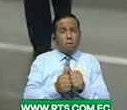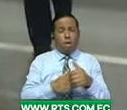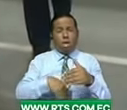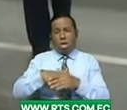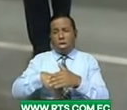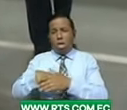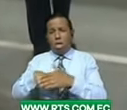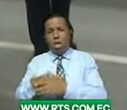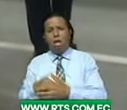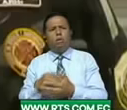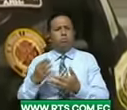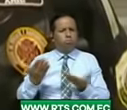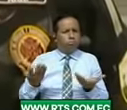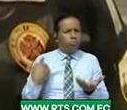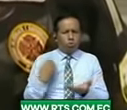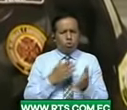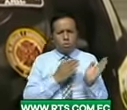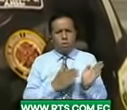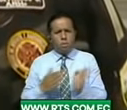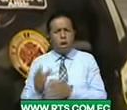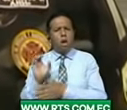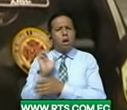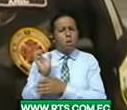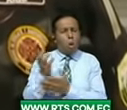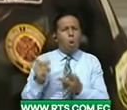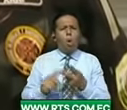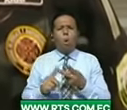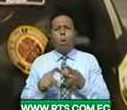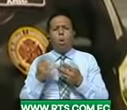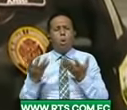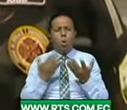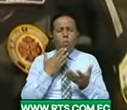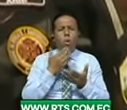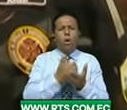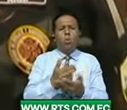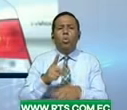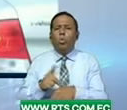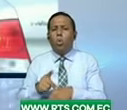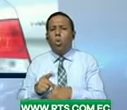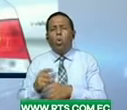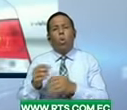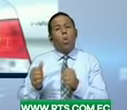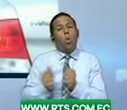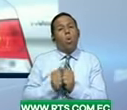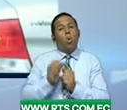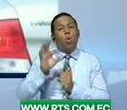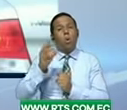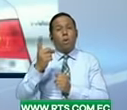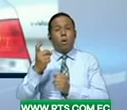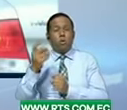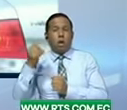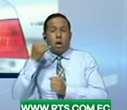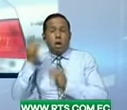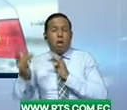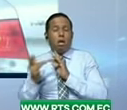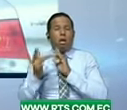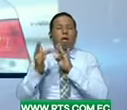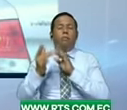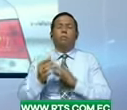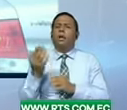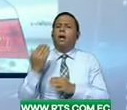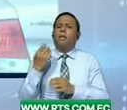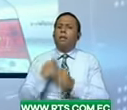Tenemos rescates y ambulancias listas para que puedan acudir bajo la coordinación del ECU 911. En el feriado de carnaval del 2021